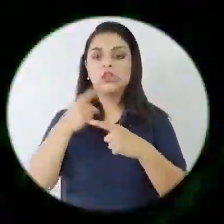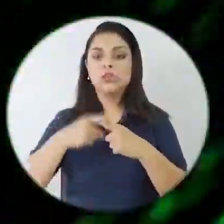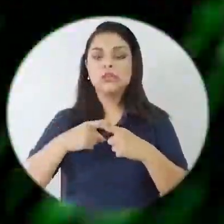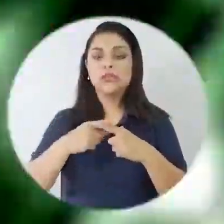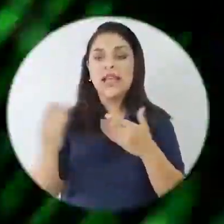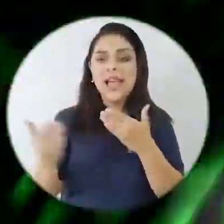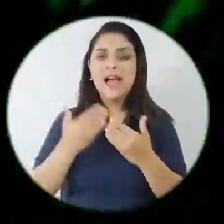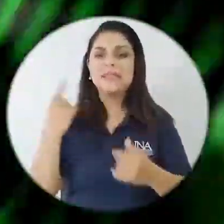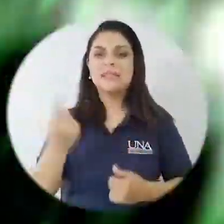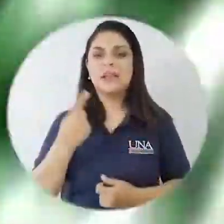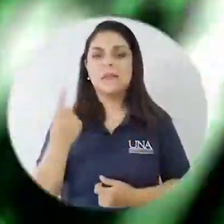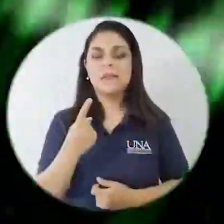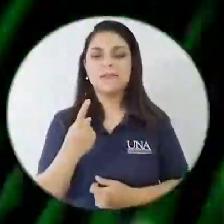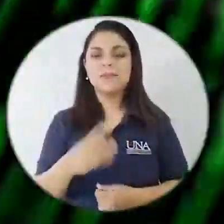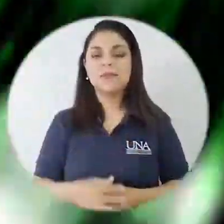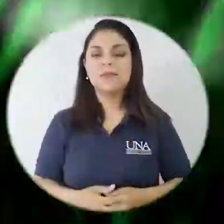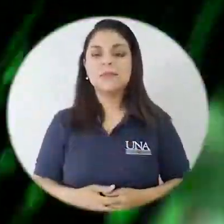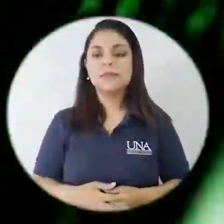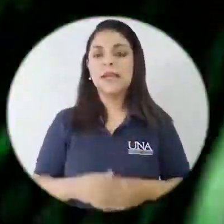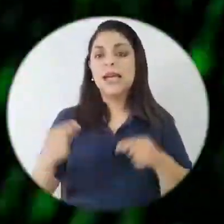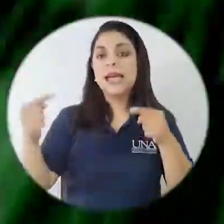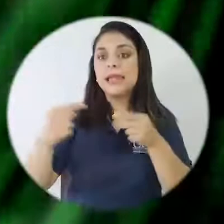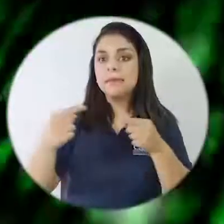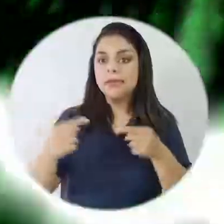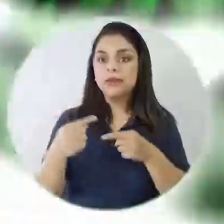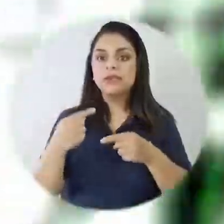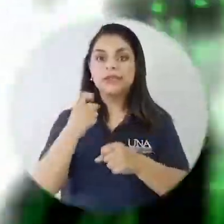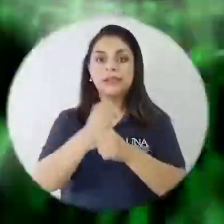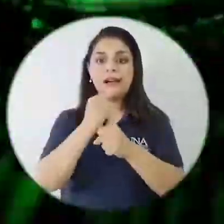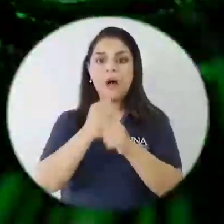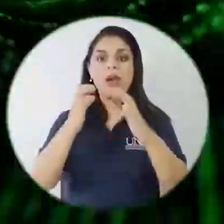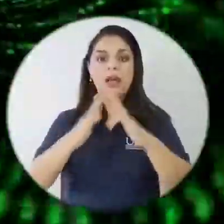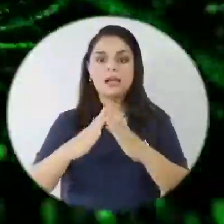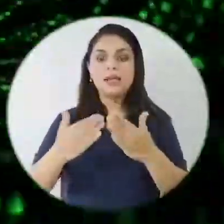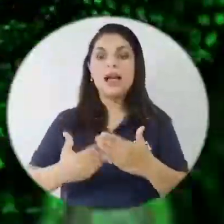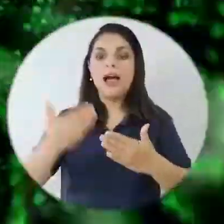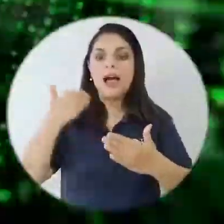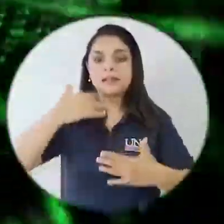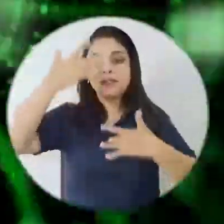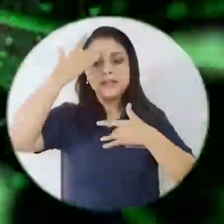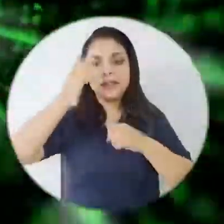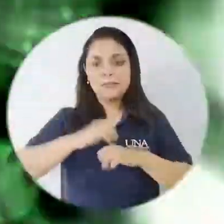hacer. Entonces, casi siempre los enemigos del teletrabajo antes de la pandemia o la gente más